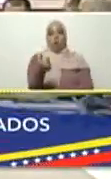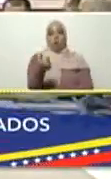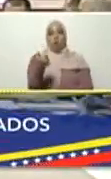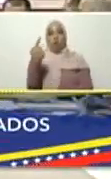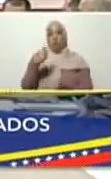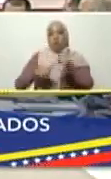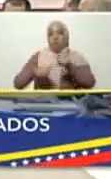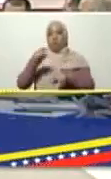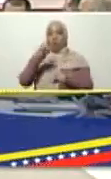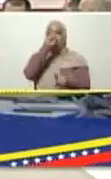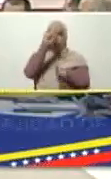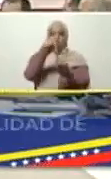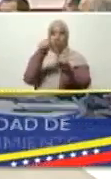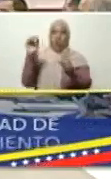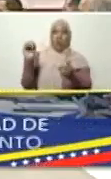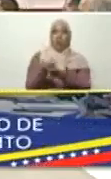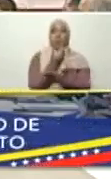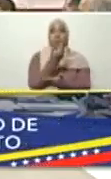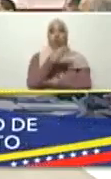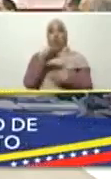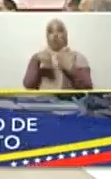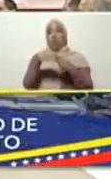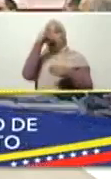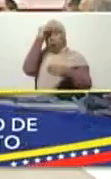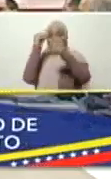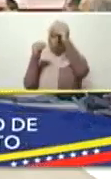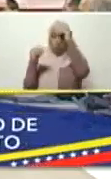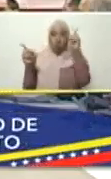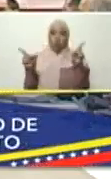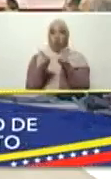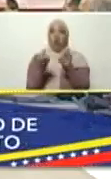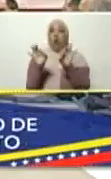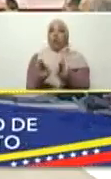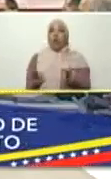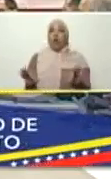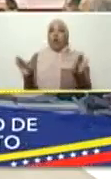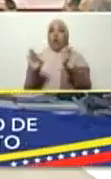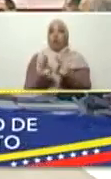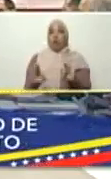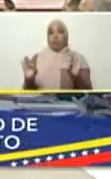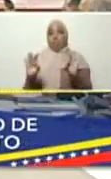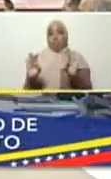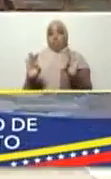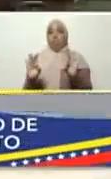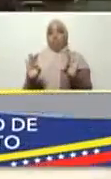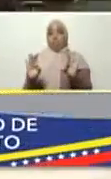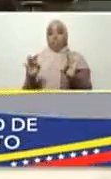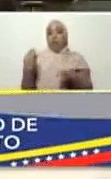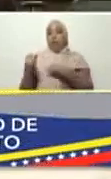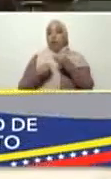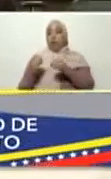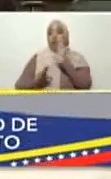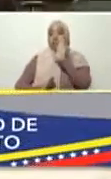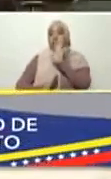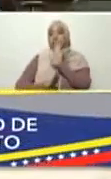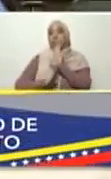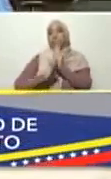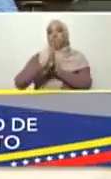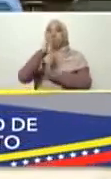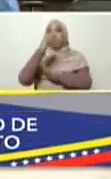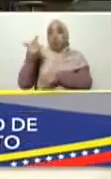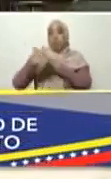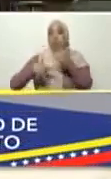bravo aún, hemos aprendido a hacer algo con nada. De la nada hemos surgido y